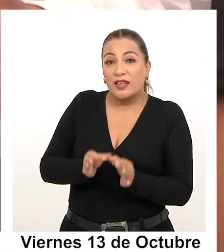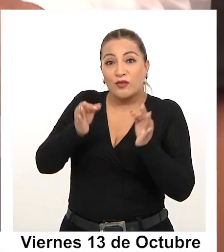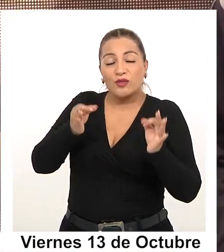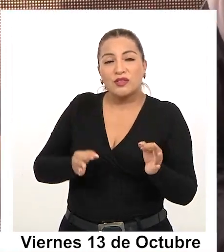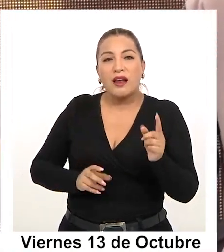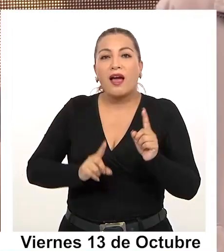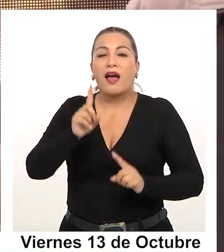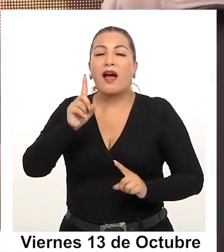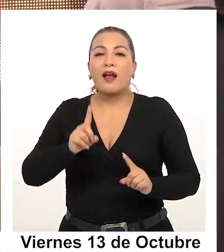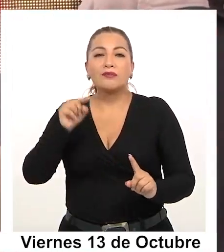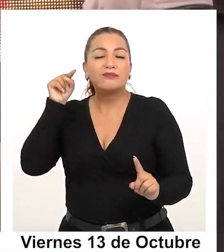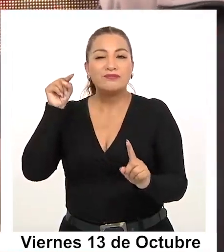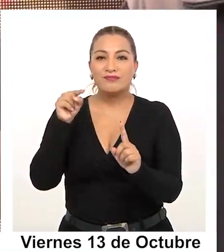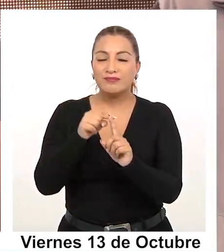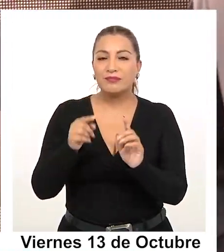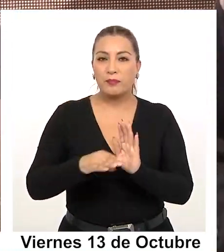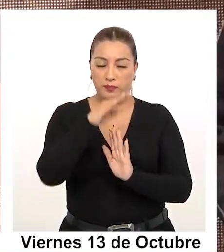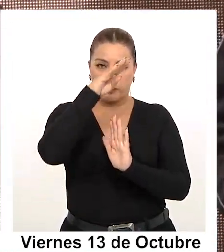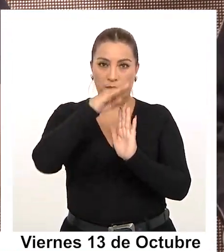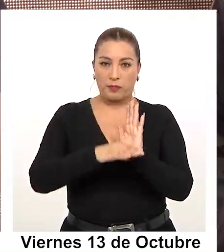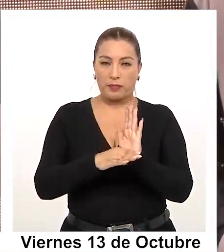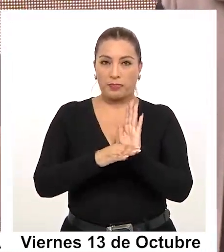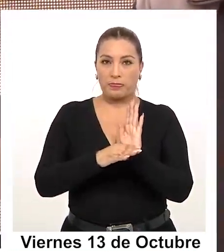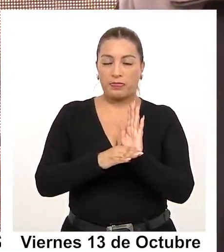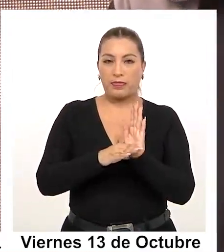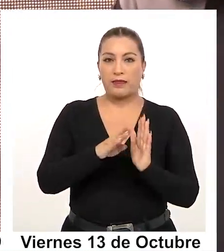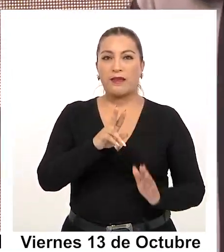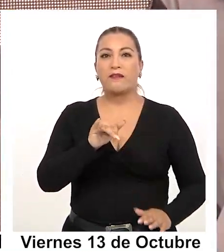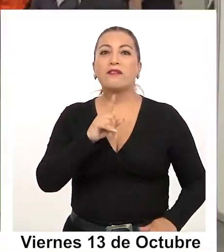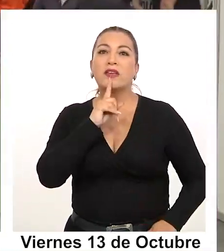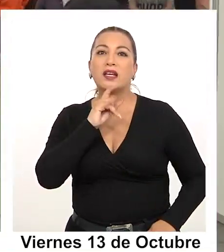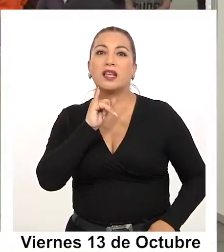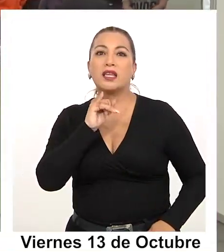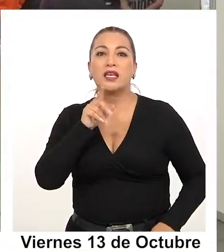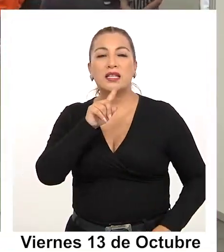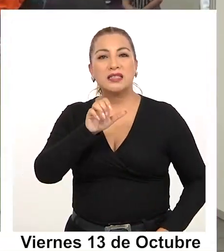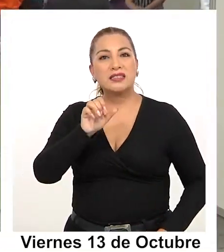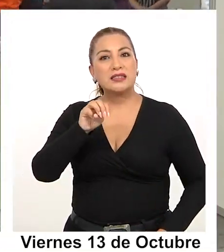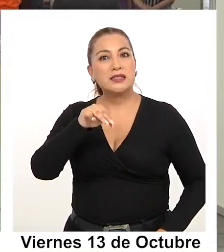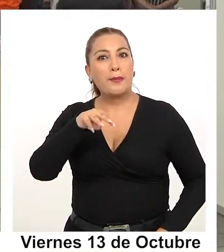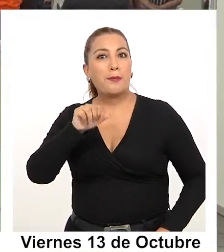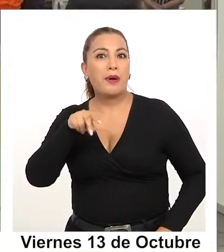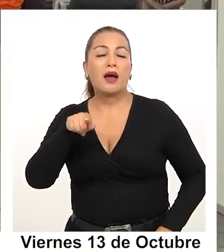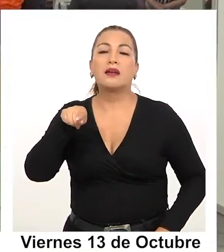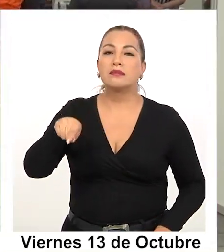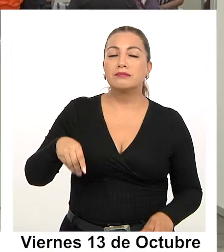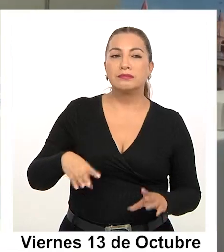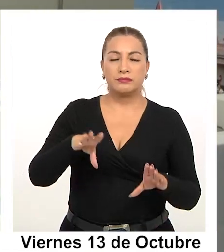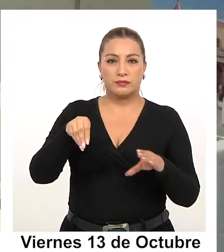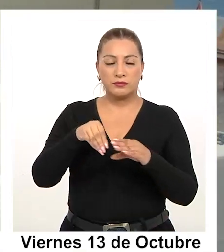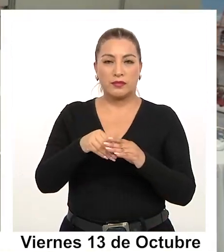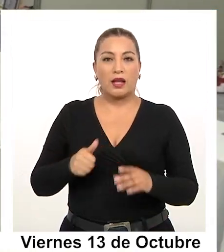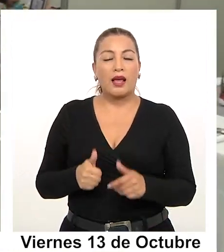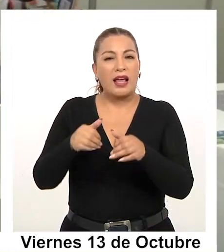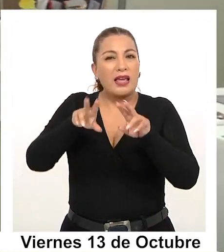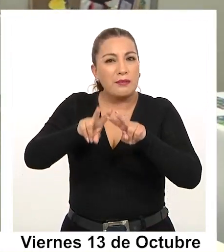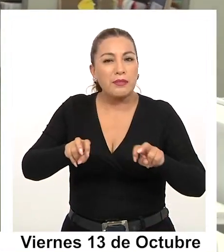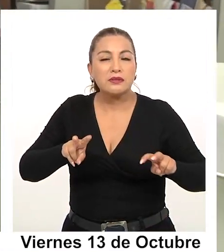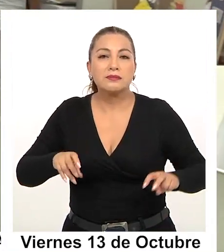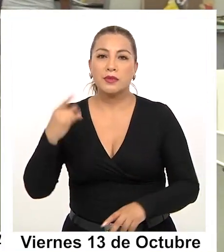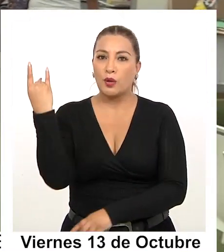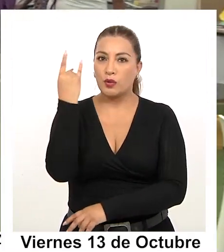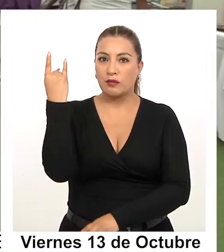son algunos de los objetivos del programa Viltiseman, un programa que pertenece a la Vicerrectoría de Investigación